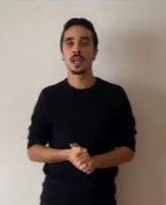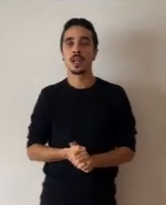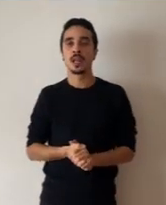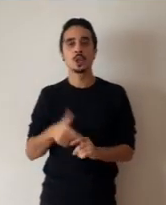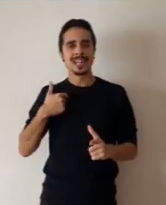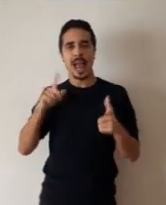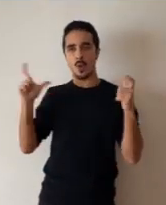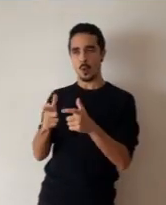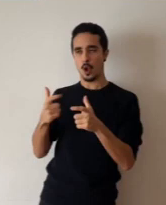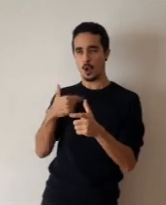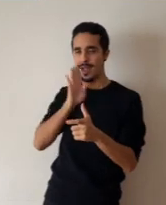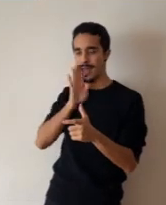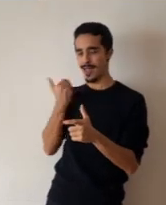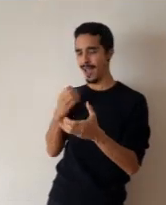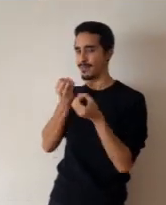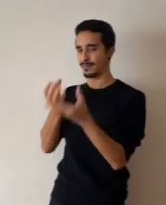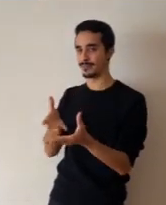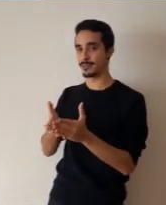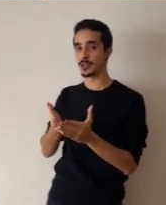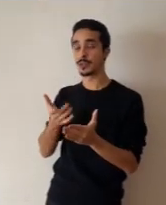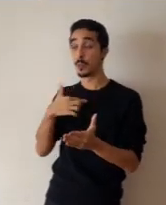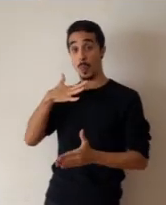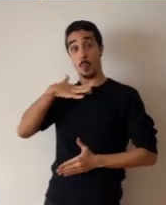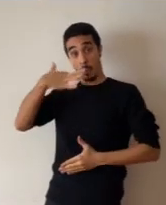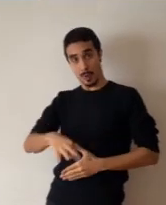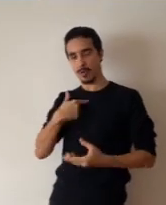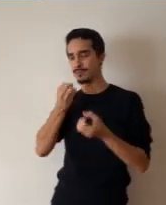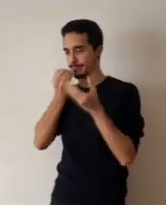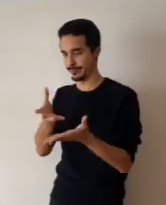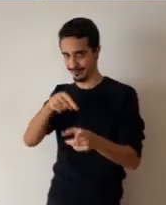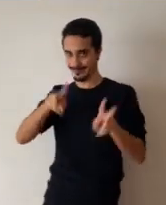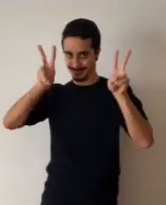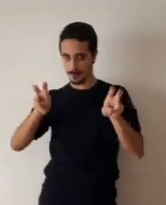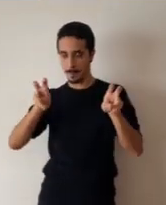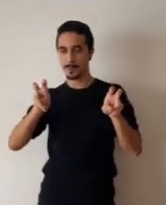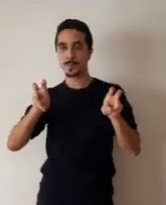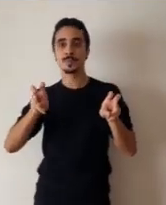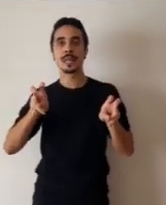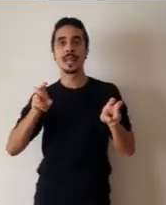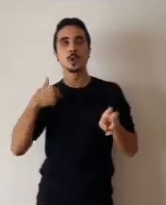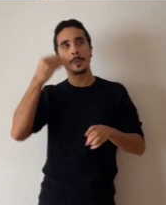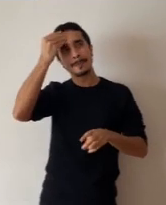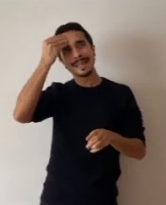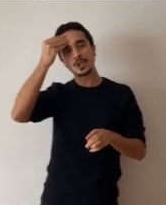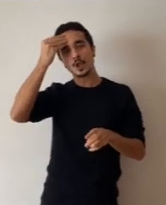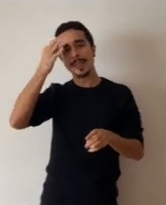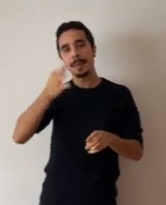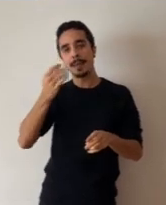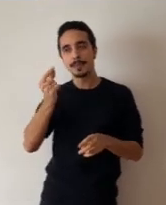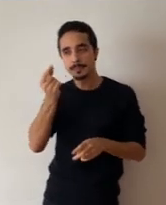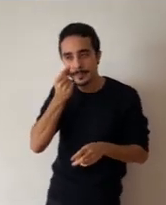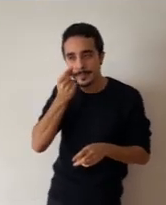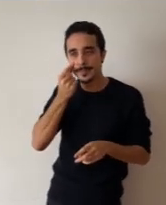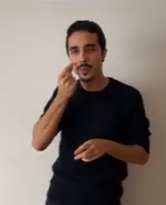Yo ya lo dije una vez en una reunión y siempre que puedo lo digo. Yo creo que, eh, a ver, hay que